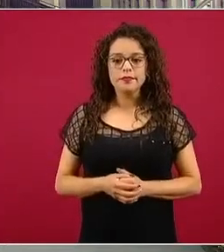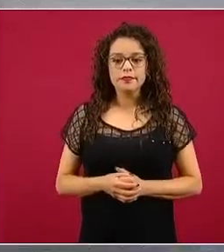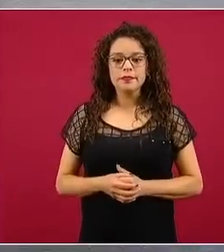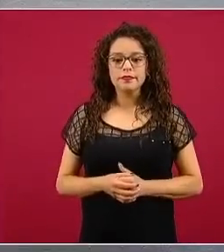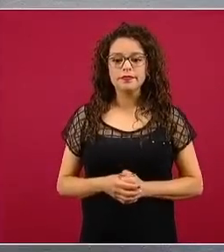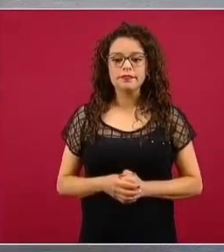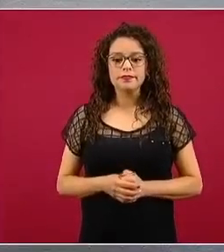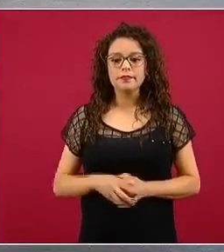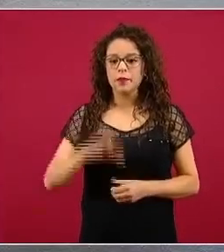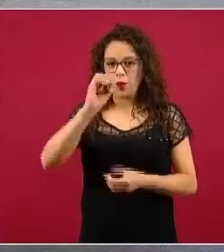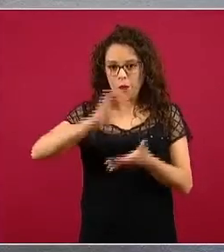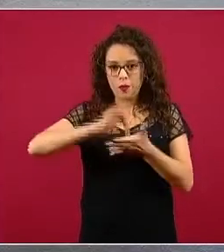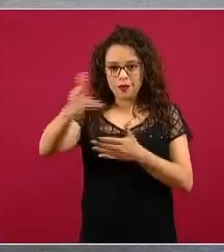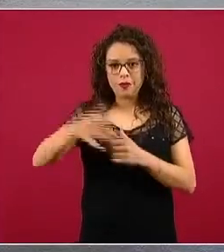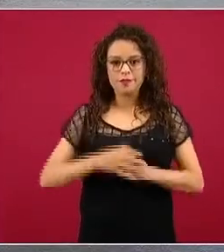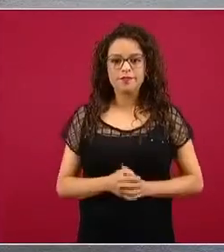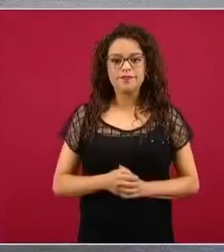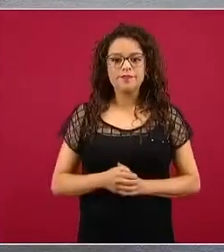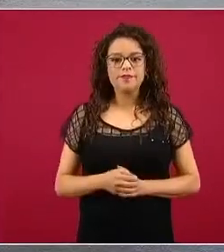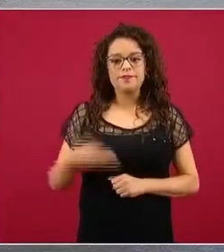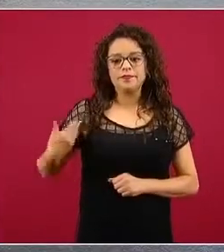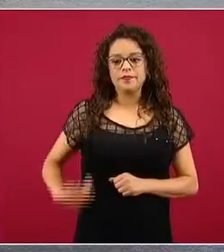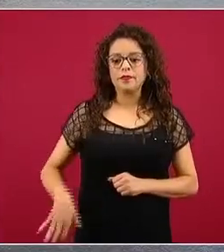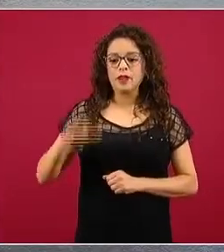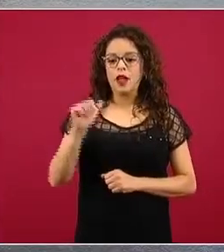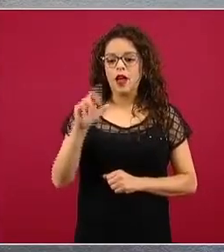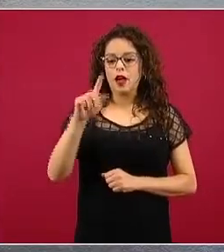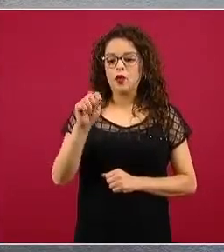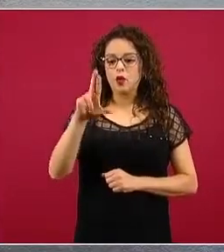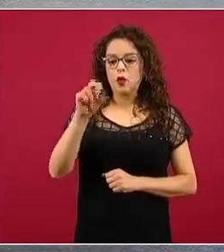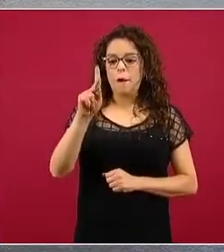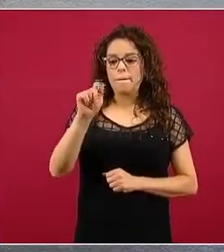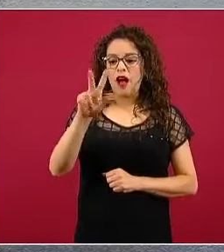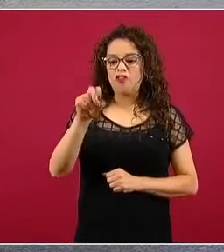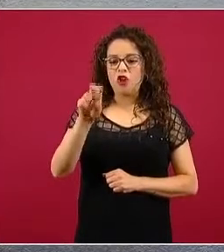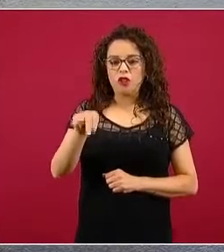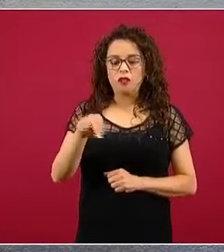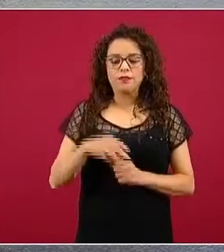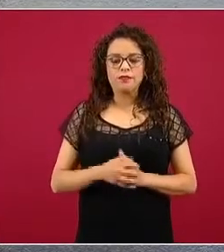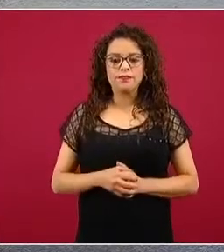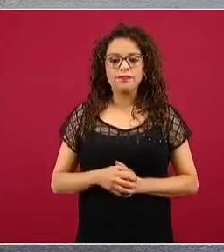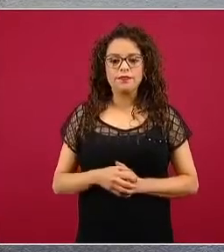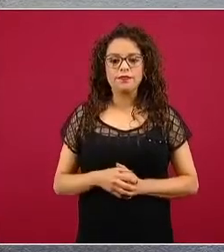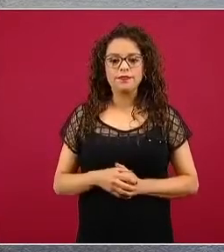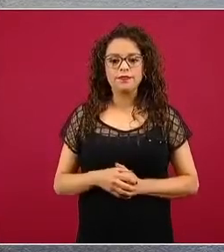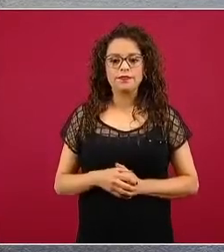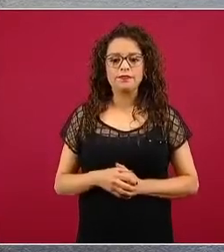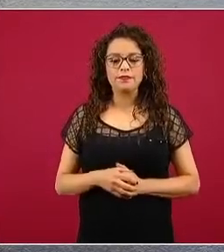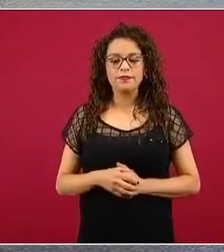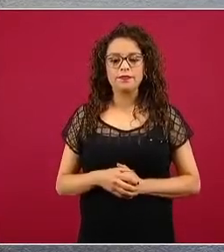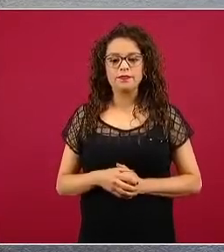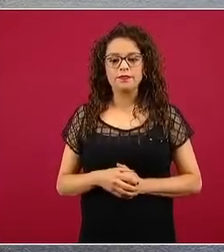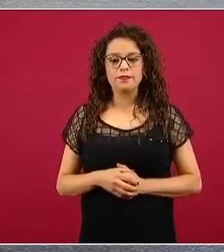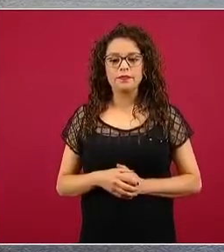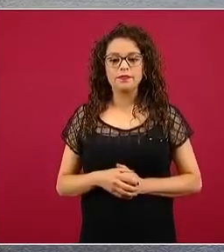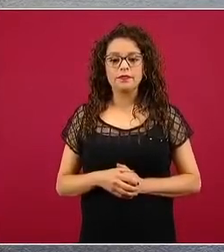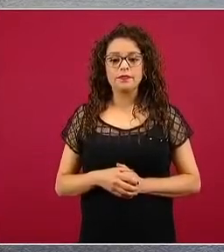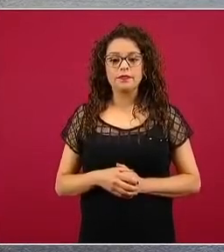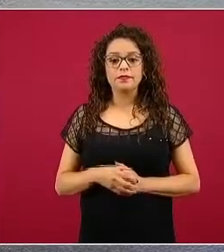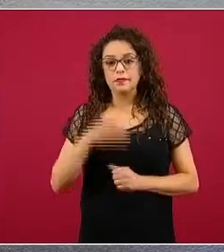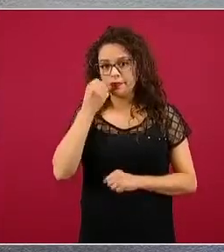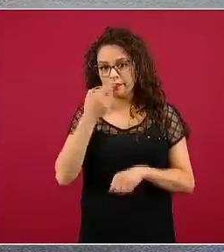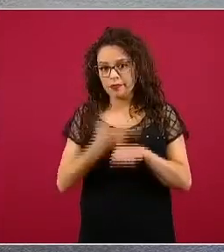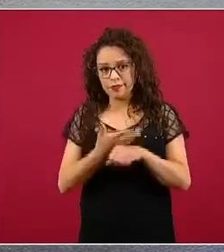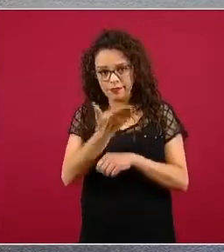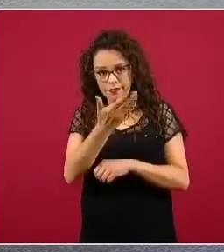Sí, muchas gracias. Arturo Pavón para el Chapucero Network en redes digitales. Para el